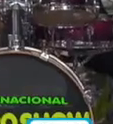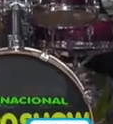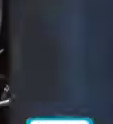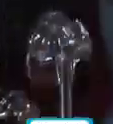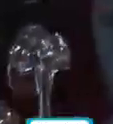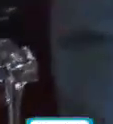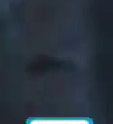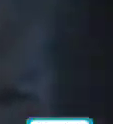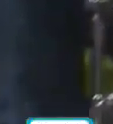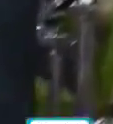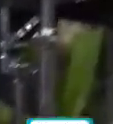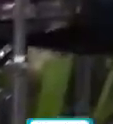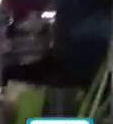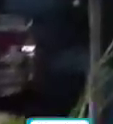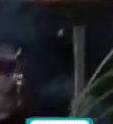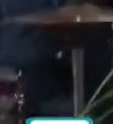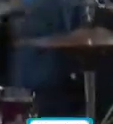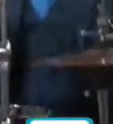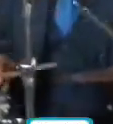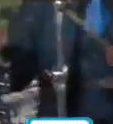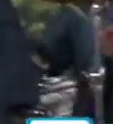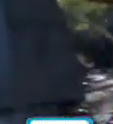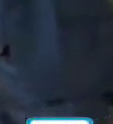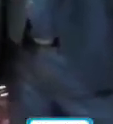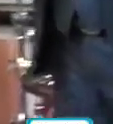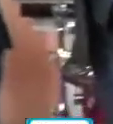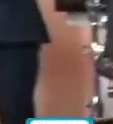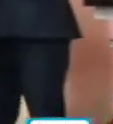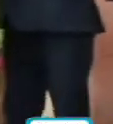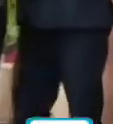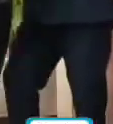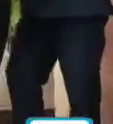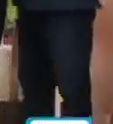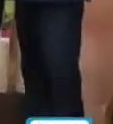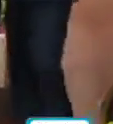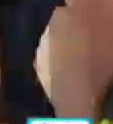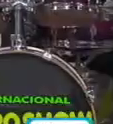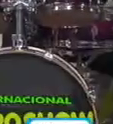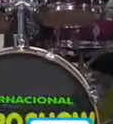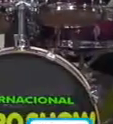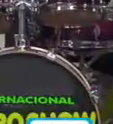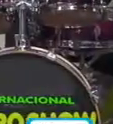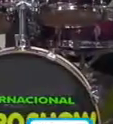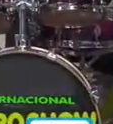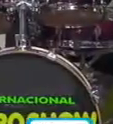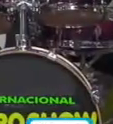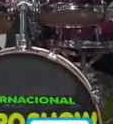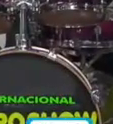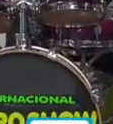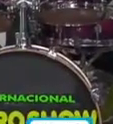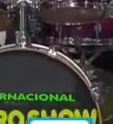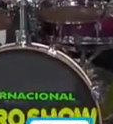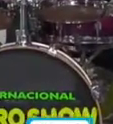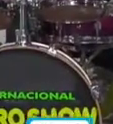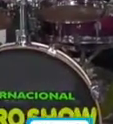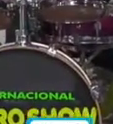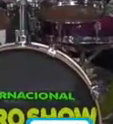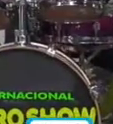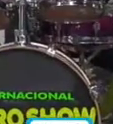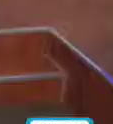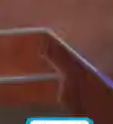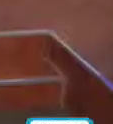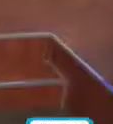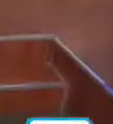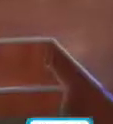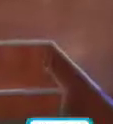ninguna que brille como tú. Voy a beberme tu sangre hasta la última